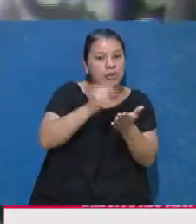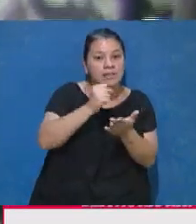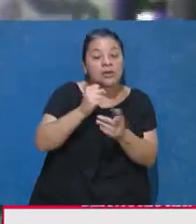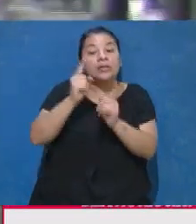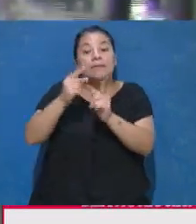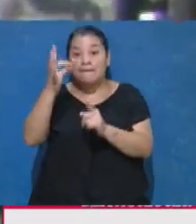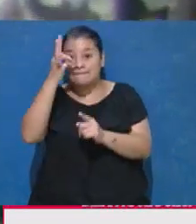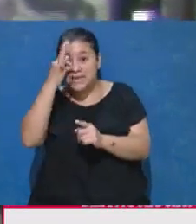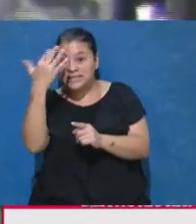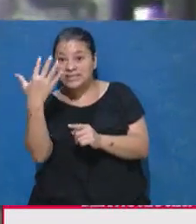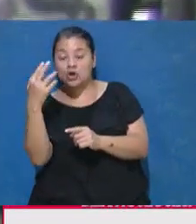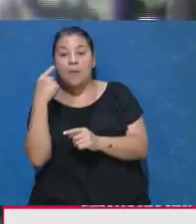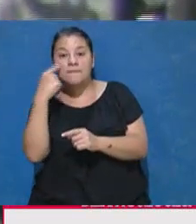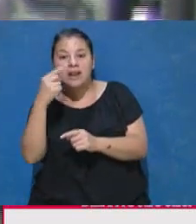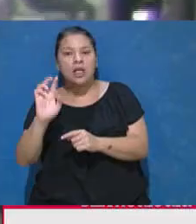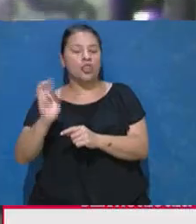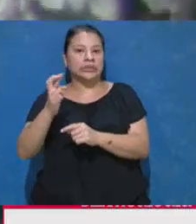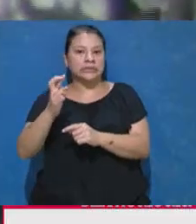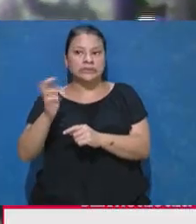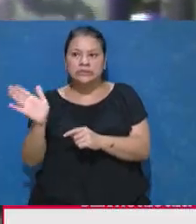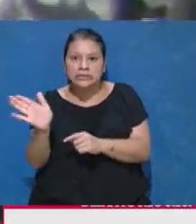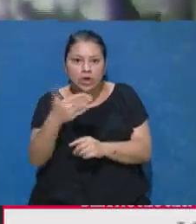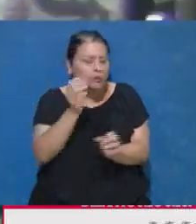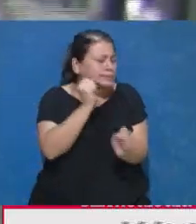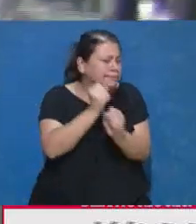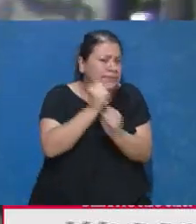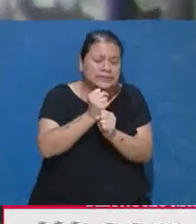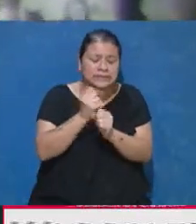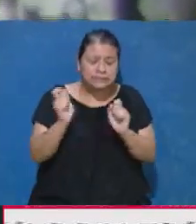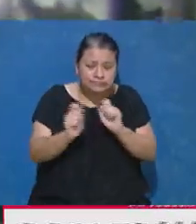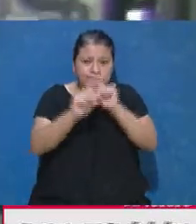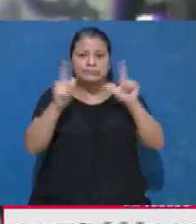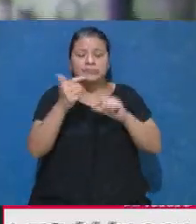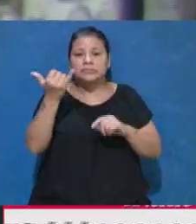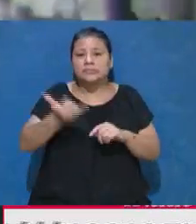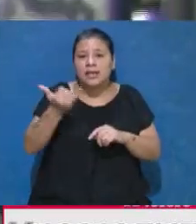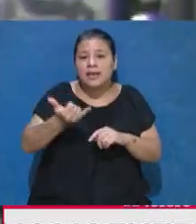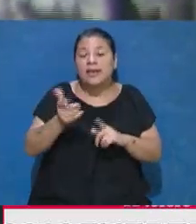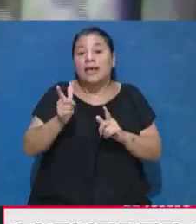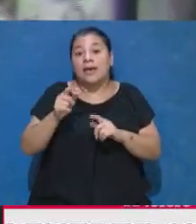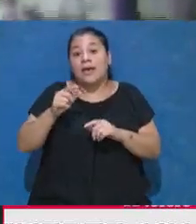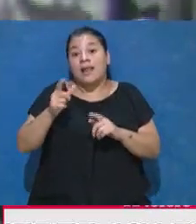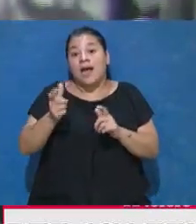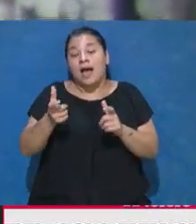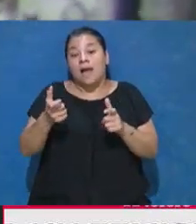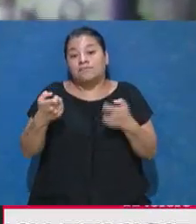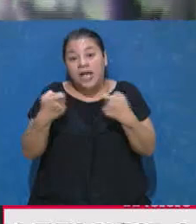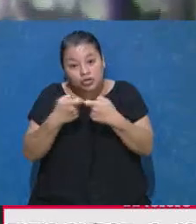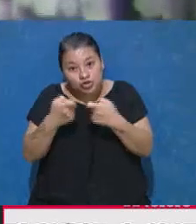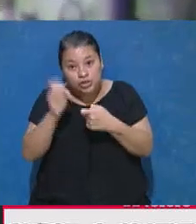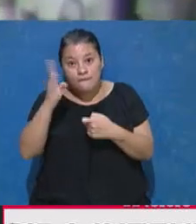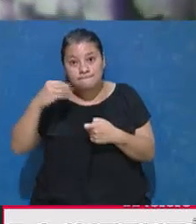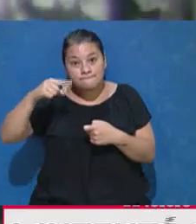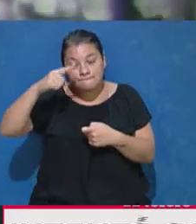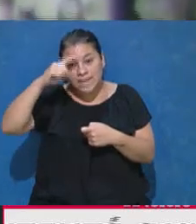mil dólares hay una gran conmoción entre los trabajadores bancarios de hecho la asociación bancaria ha planteado